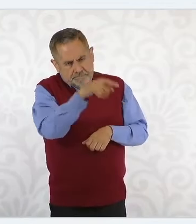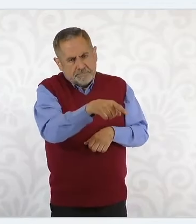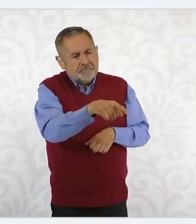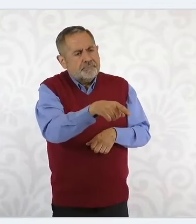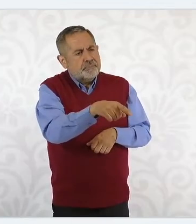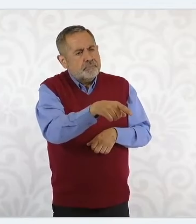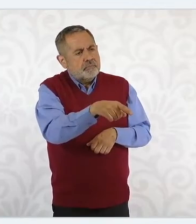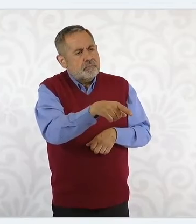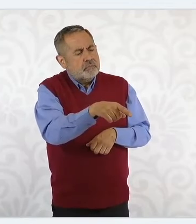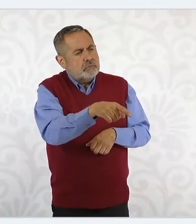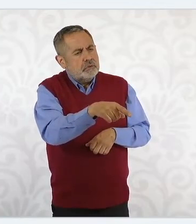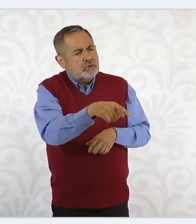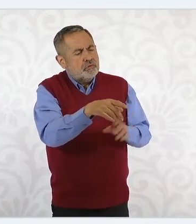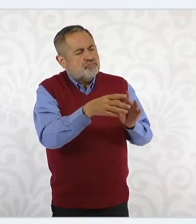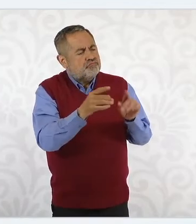que